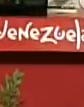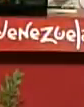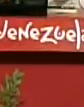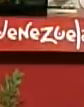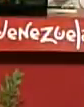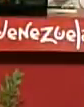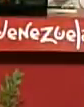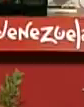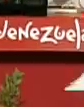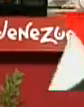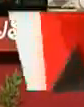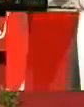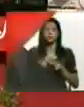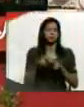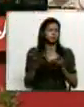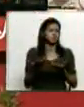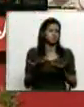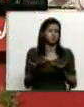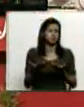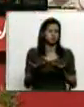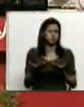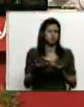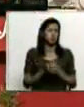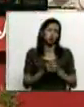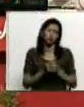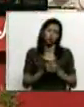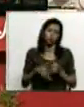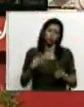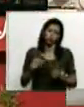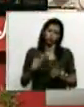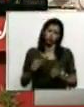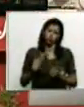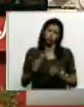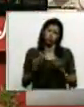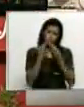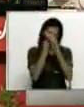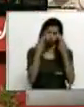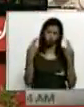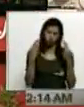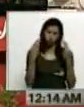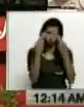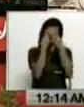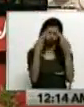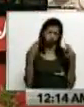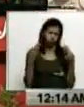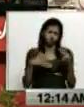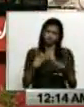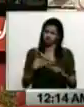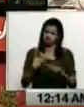Entonces uno niño de pecho y niñas de